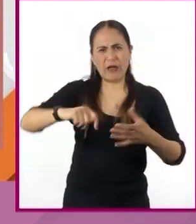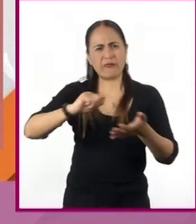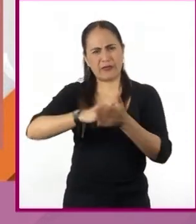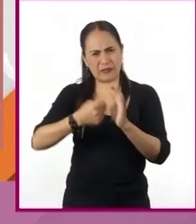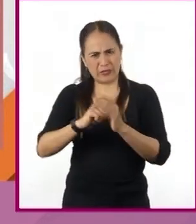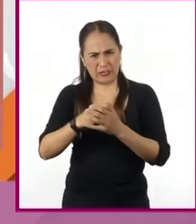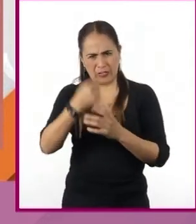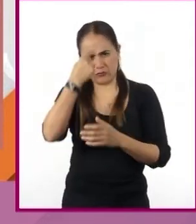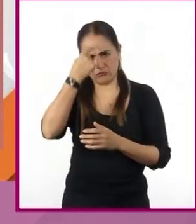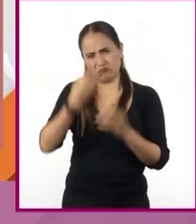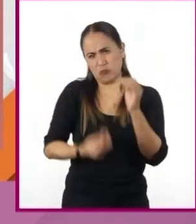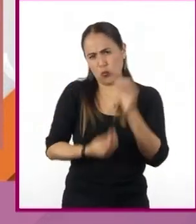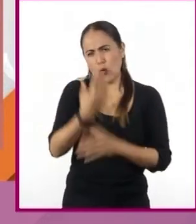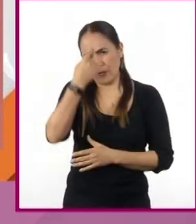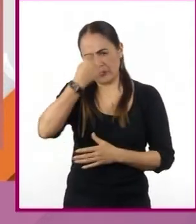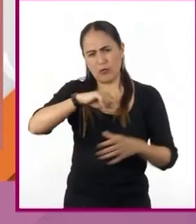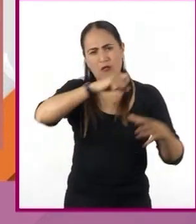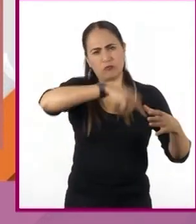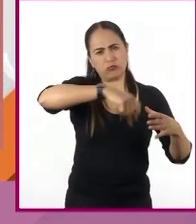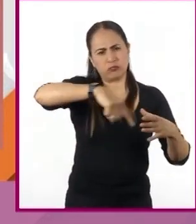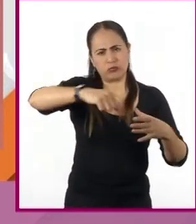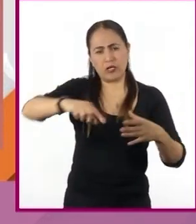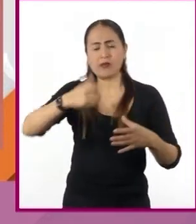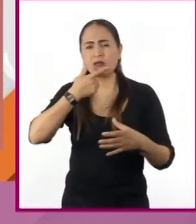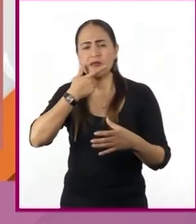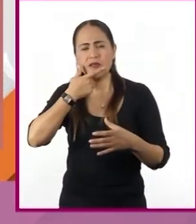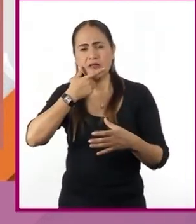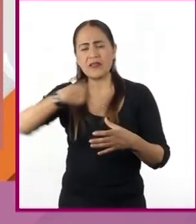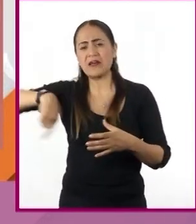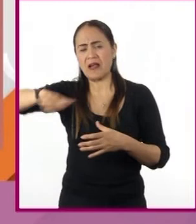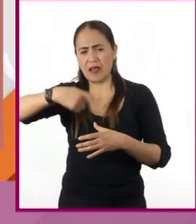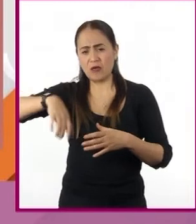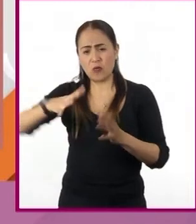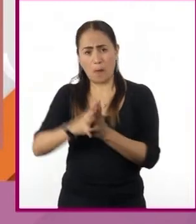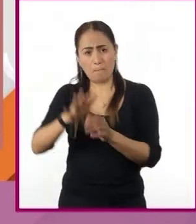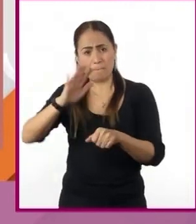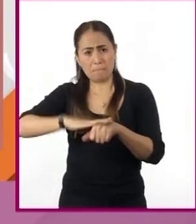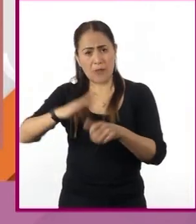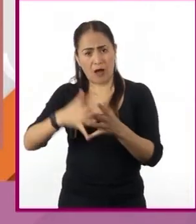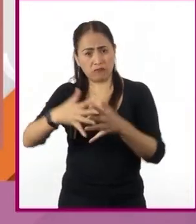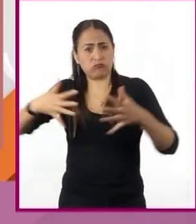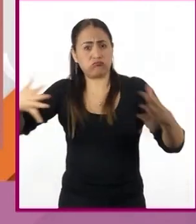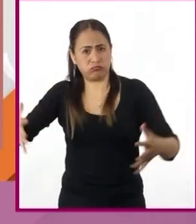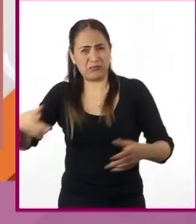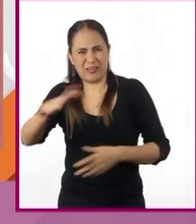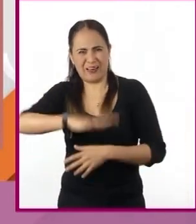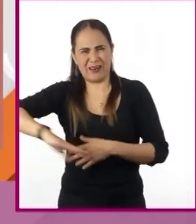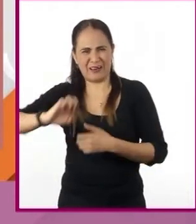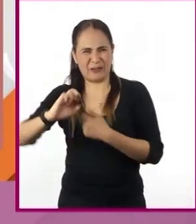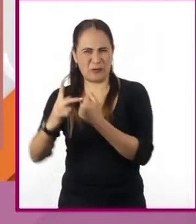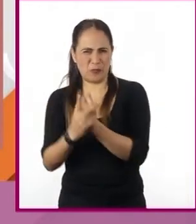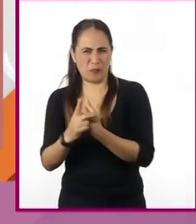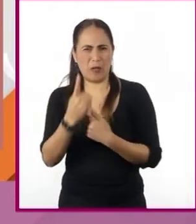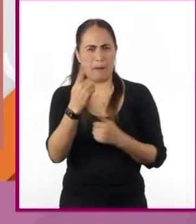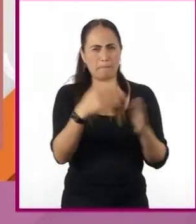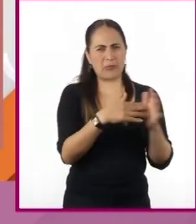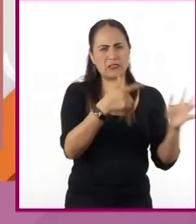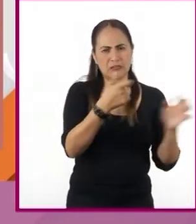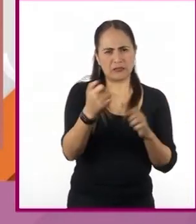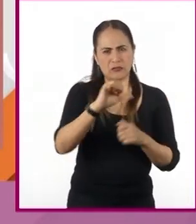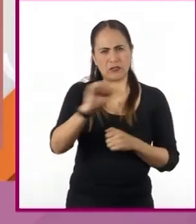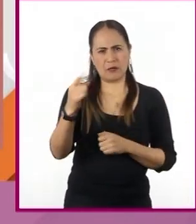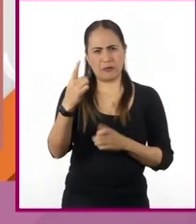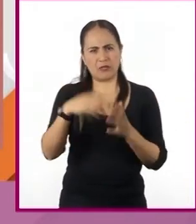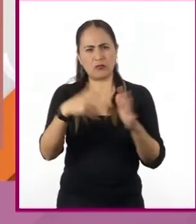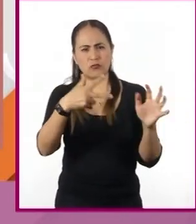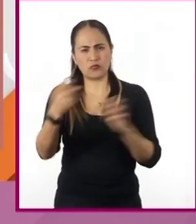de cultivo le permitió a Inglaterra tener el campo más productivo de Europa. Entre 1700 y 1800, sus rendimientos